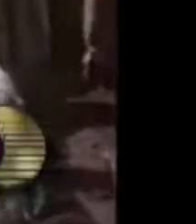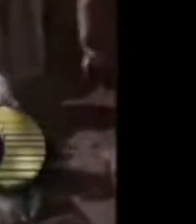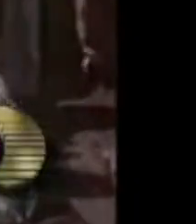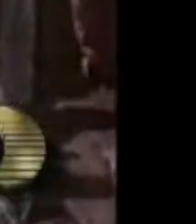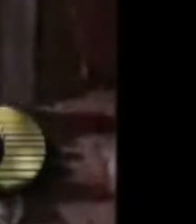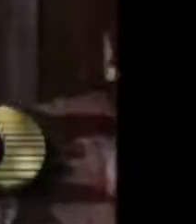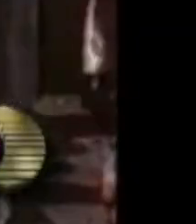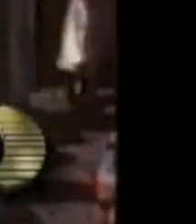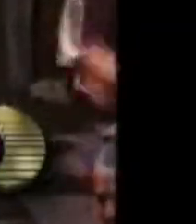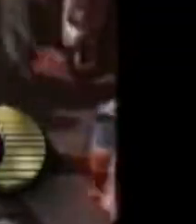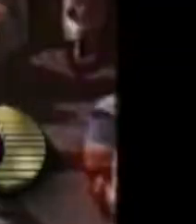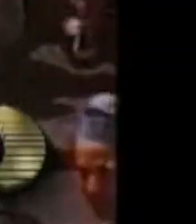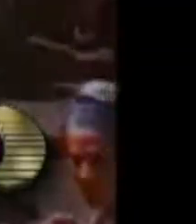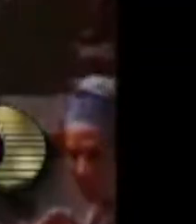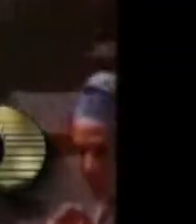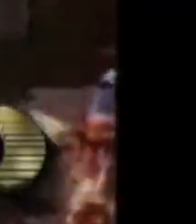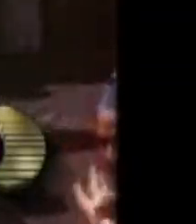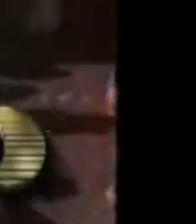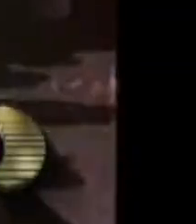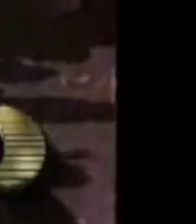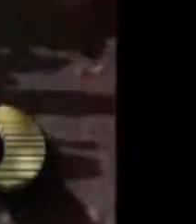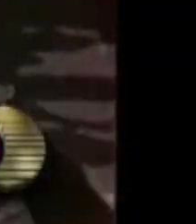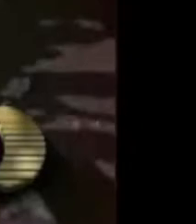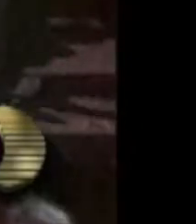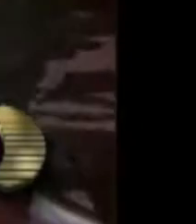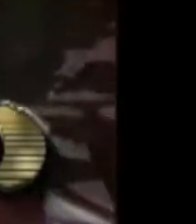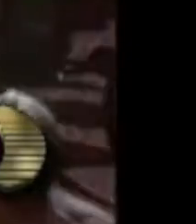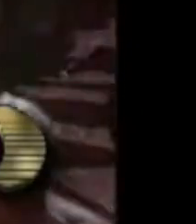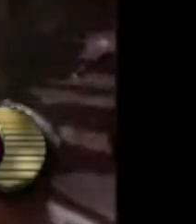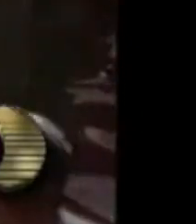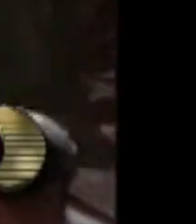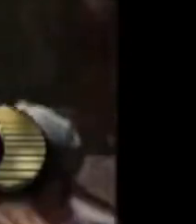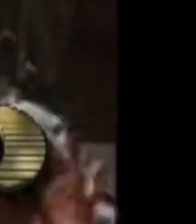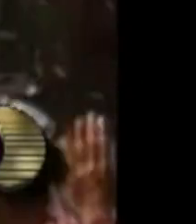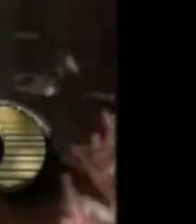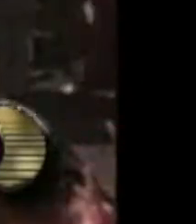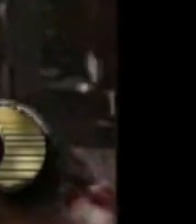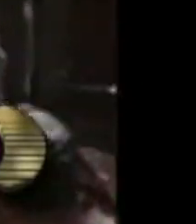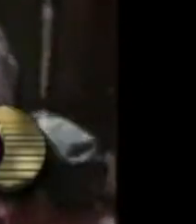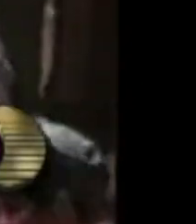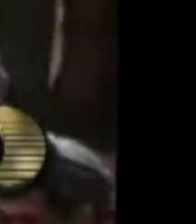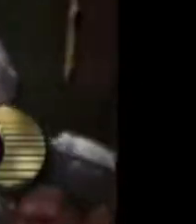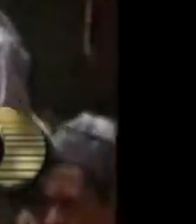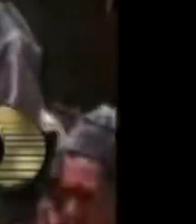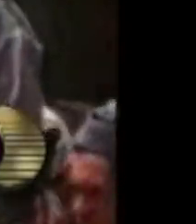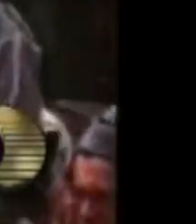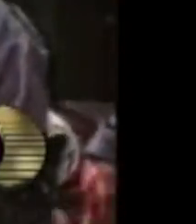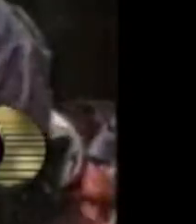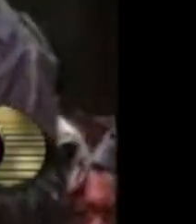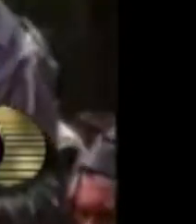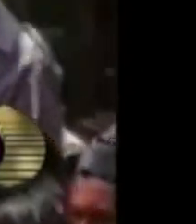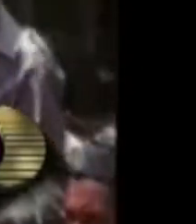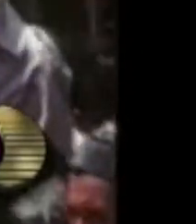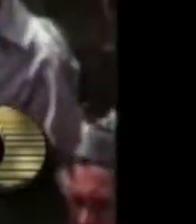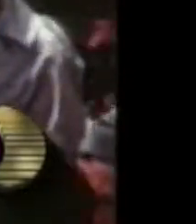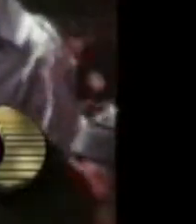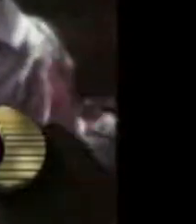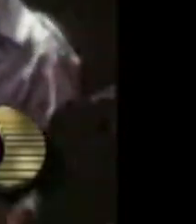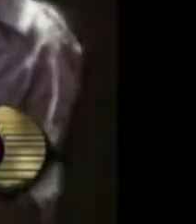combatientes, encabezadas por José Figueres Ferrer, celebran el desfile de la victoria en la ciudad de San